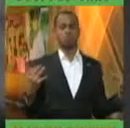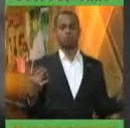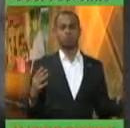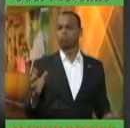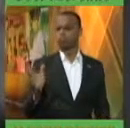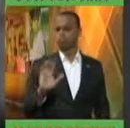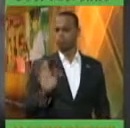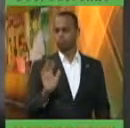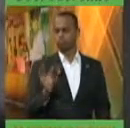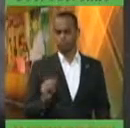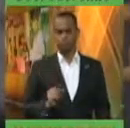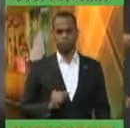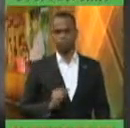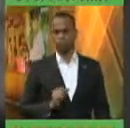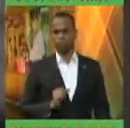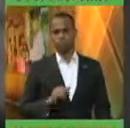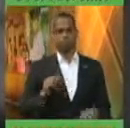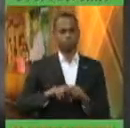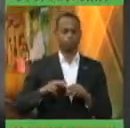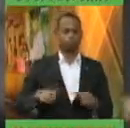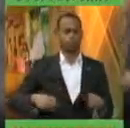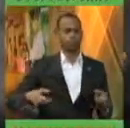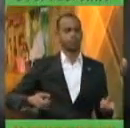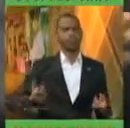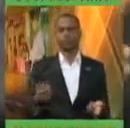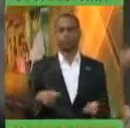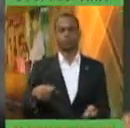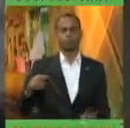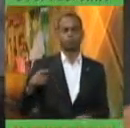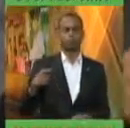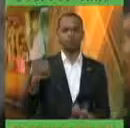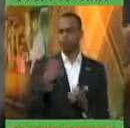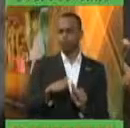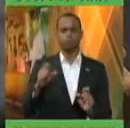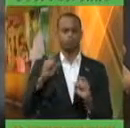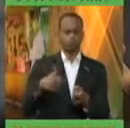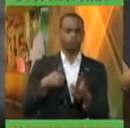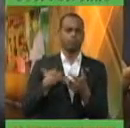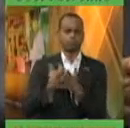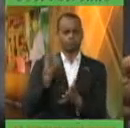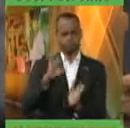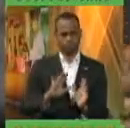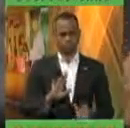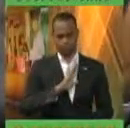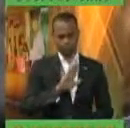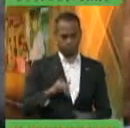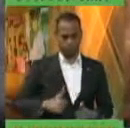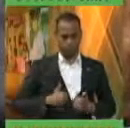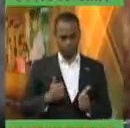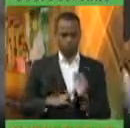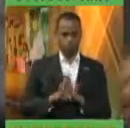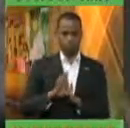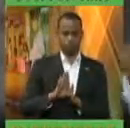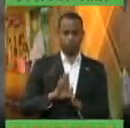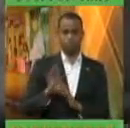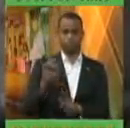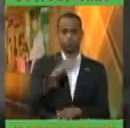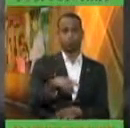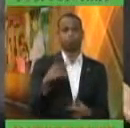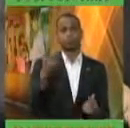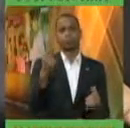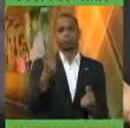persona que se le traiga una silla de ruedas o un bastón cualquier aditamento para el desarrollo de su vida para poder acceder a sus derechos nadie